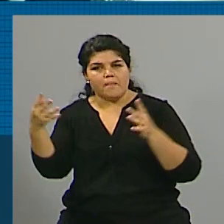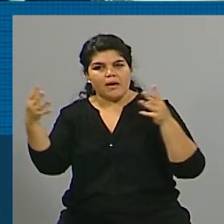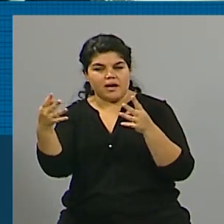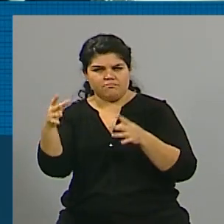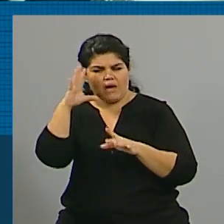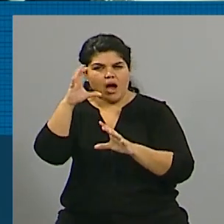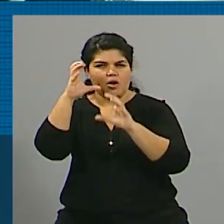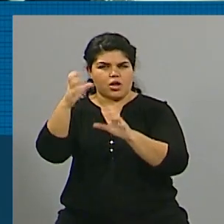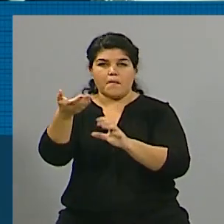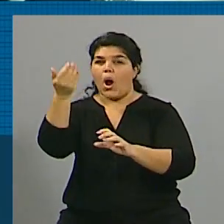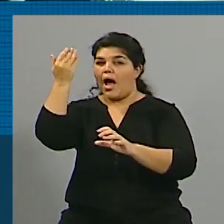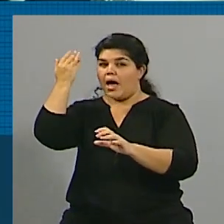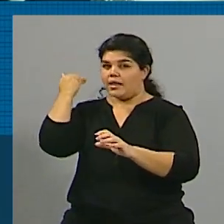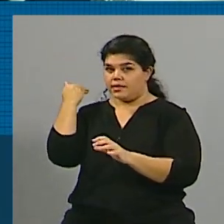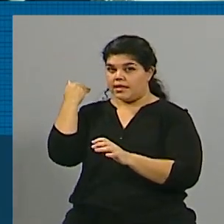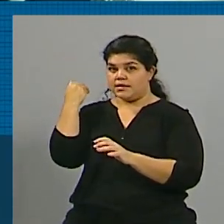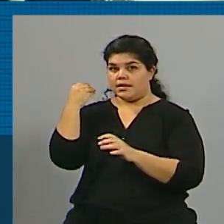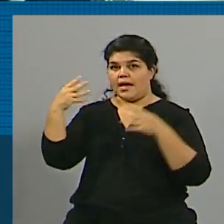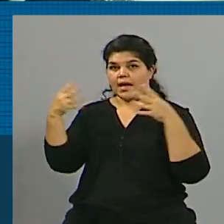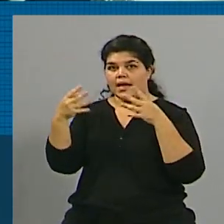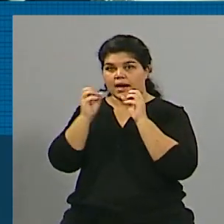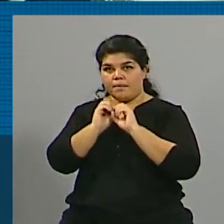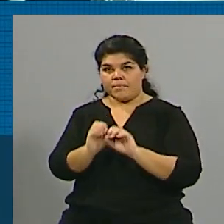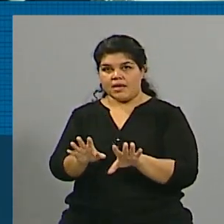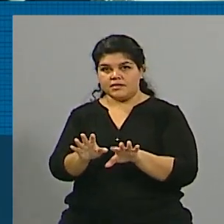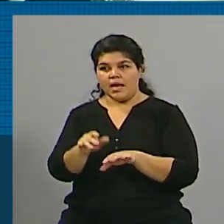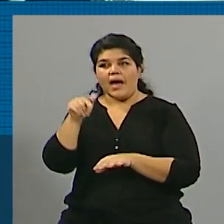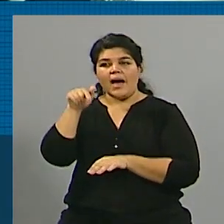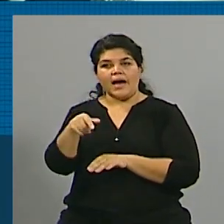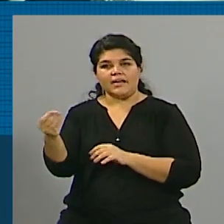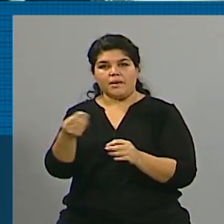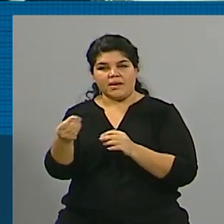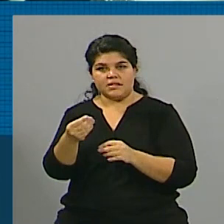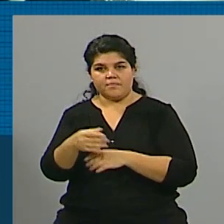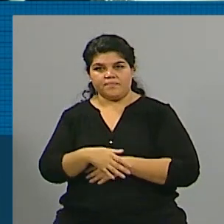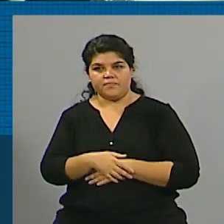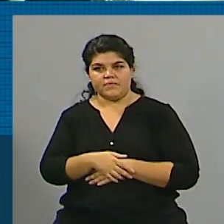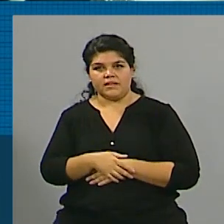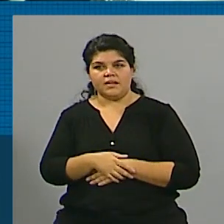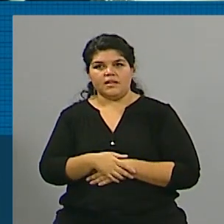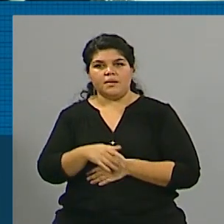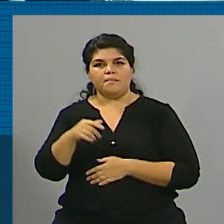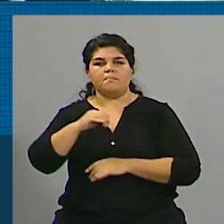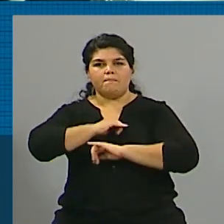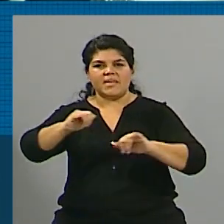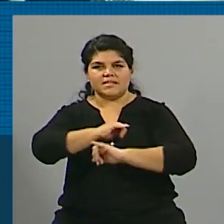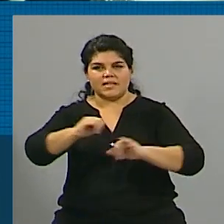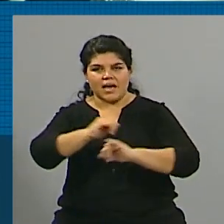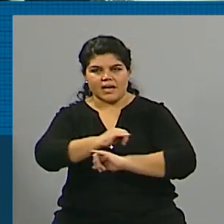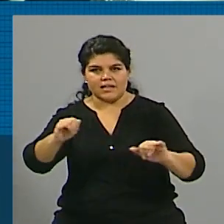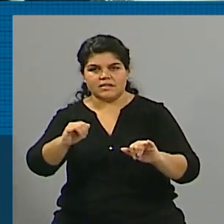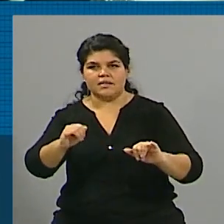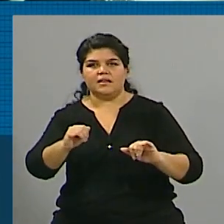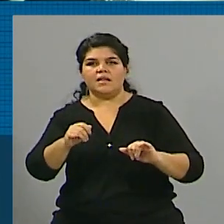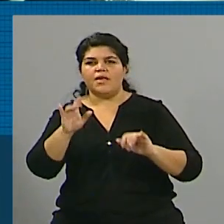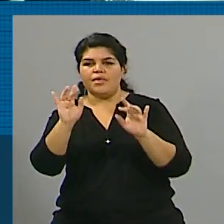momentos de las primeras semanas de la guerra, cuando Zelensky incluso daba mensajes casi desesperados a través de la